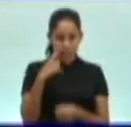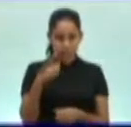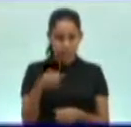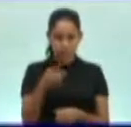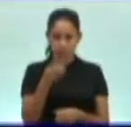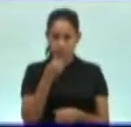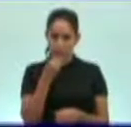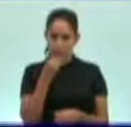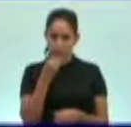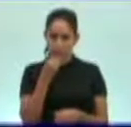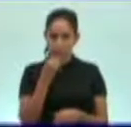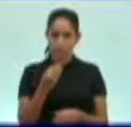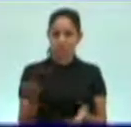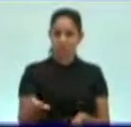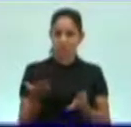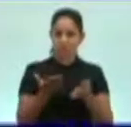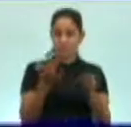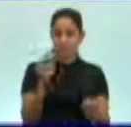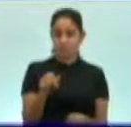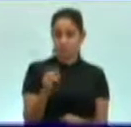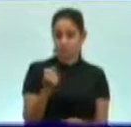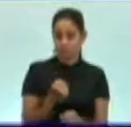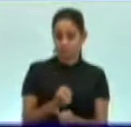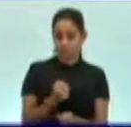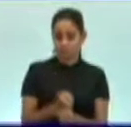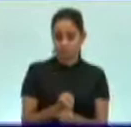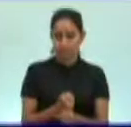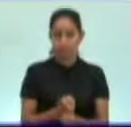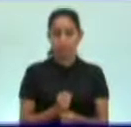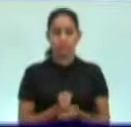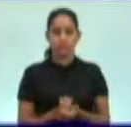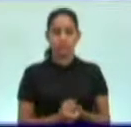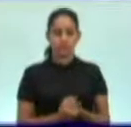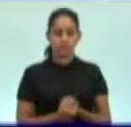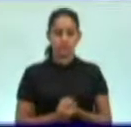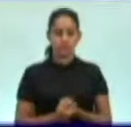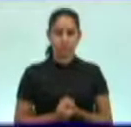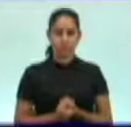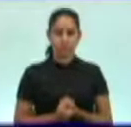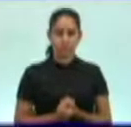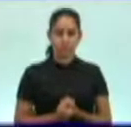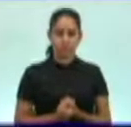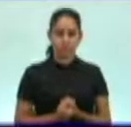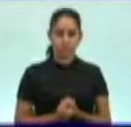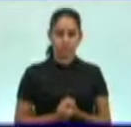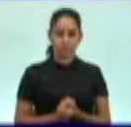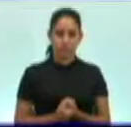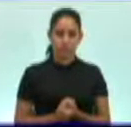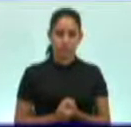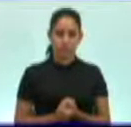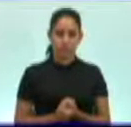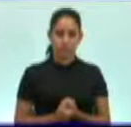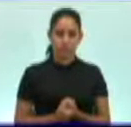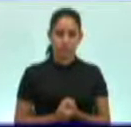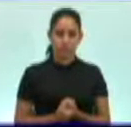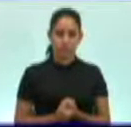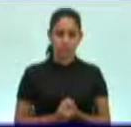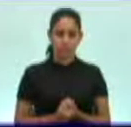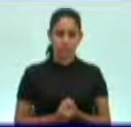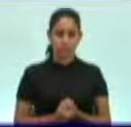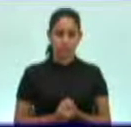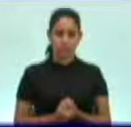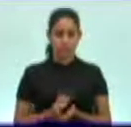medios audiovisuales para apoyar el desarrollo de este trabajo. De esta manera,